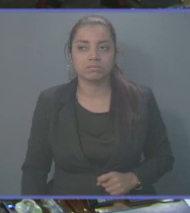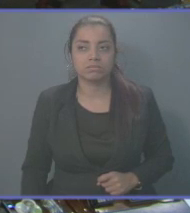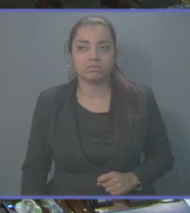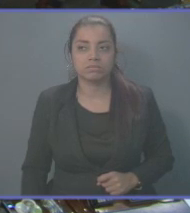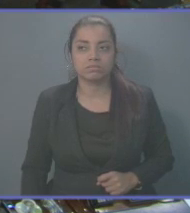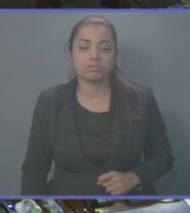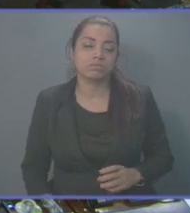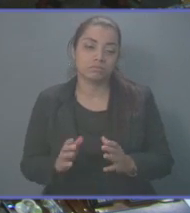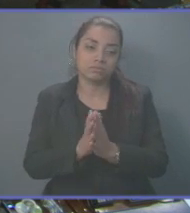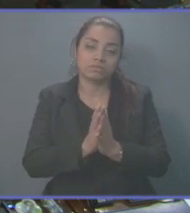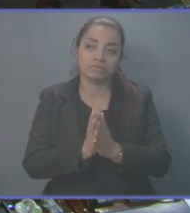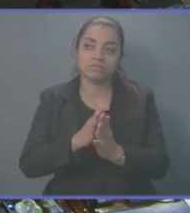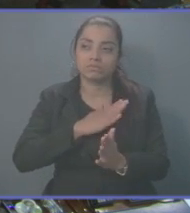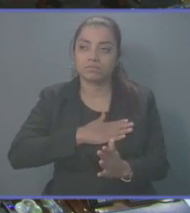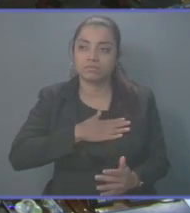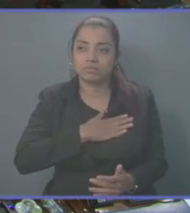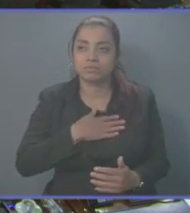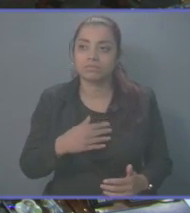Disculpen.